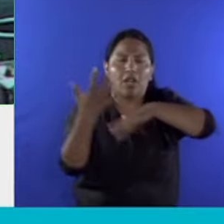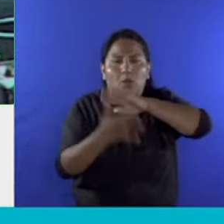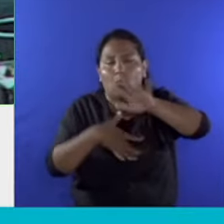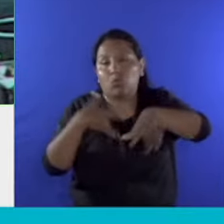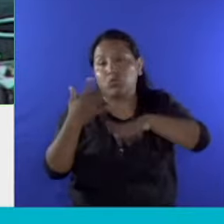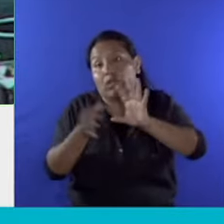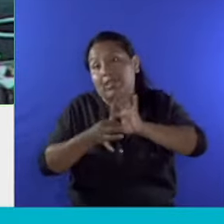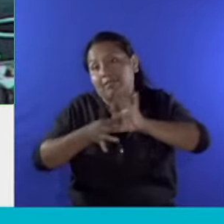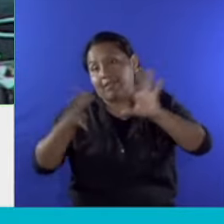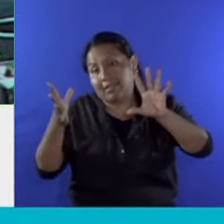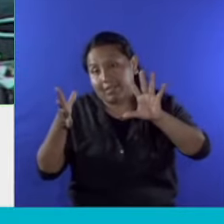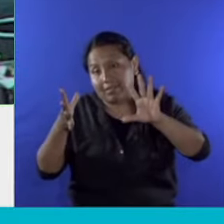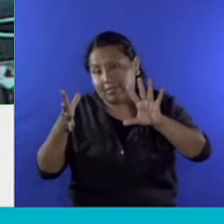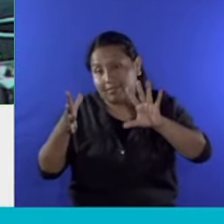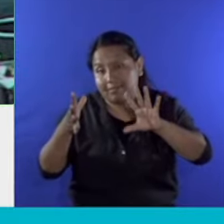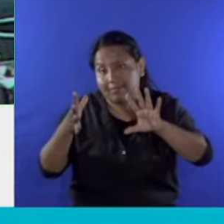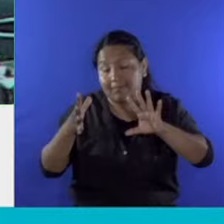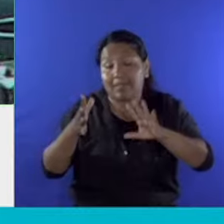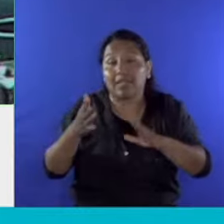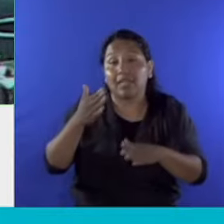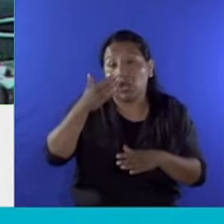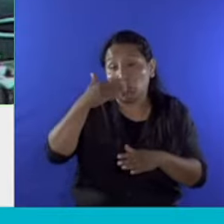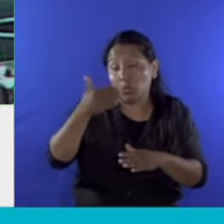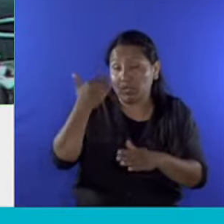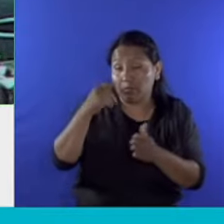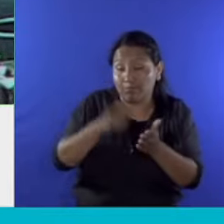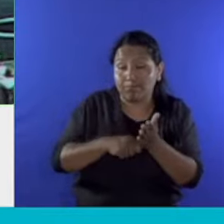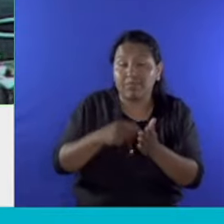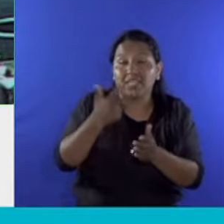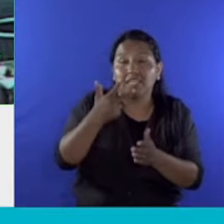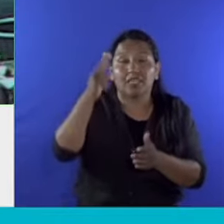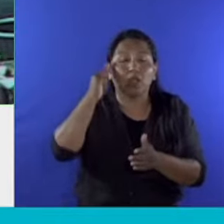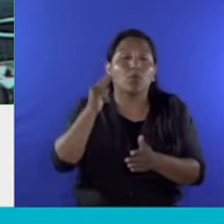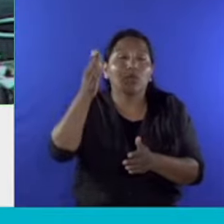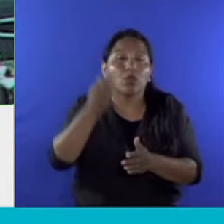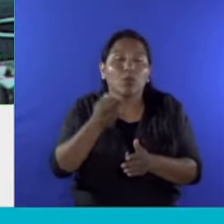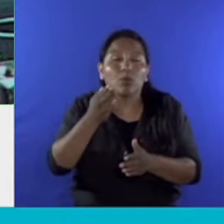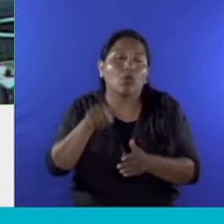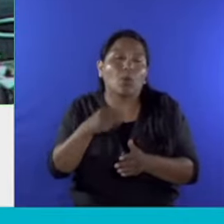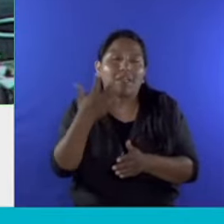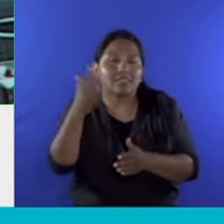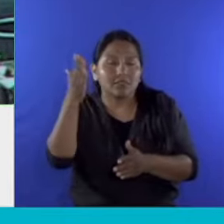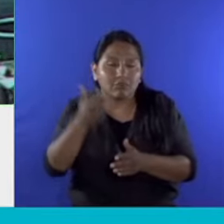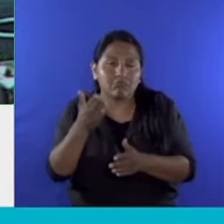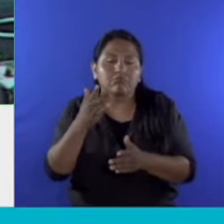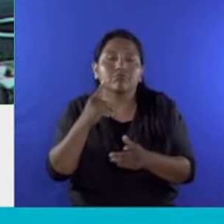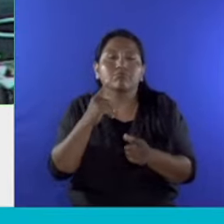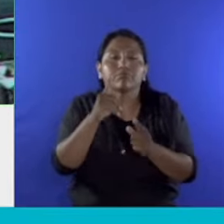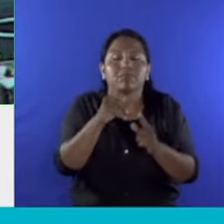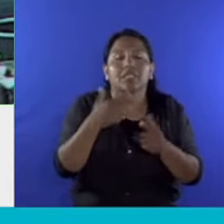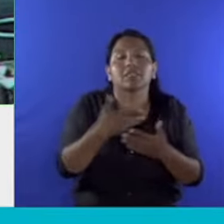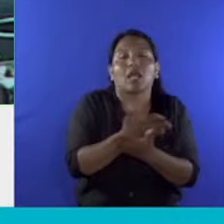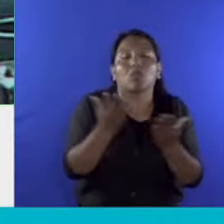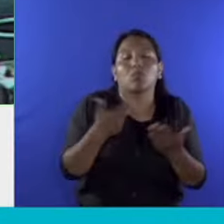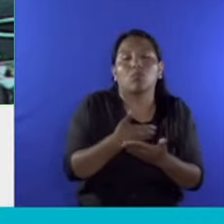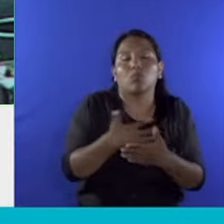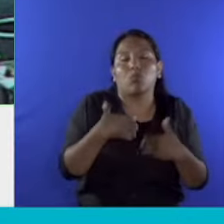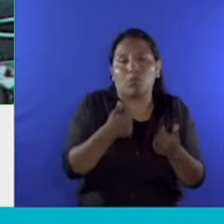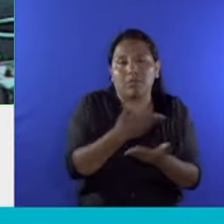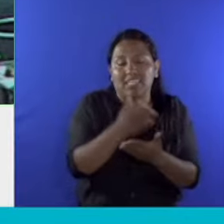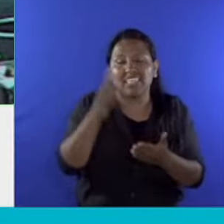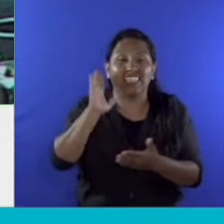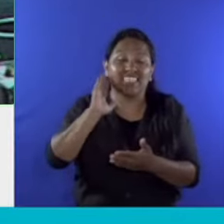Libertaria, pero en el último censo el 39,5% de los argentinos se atendían en la salud pública,